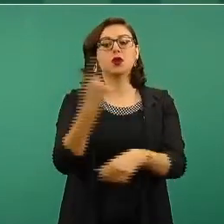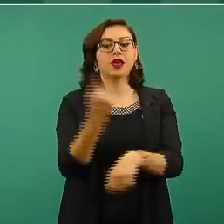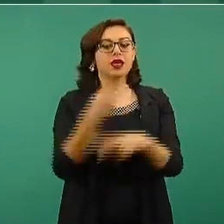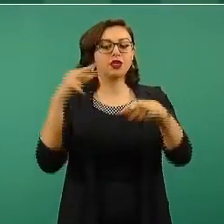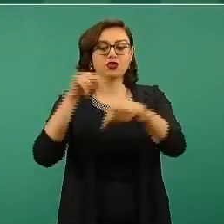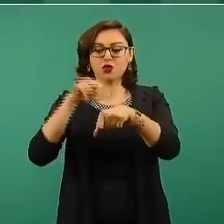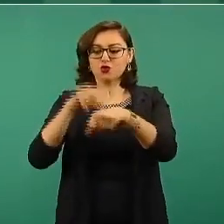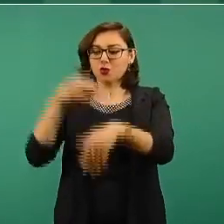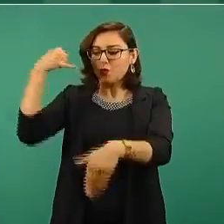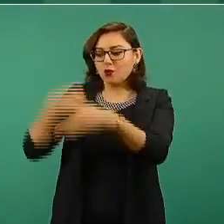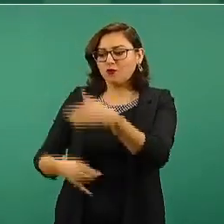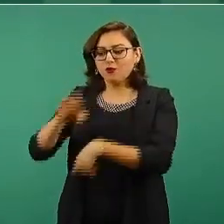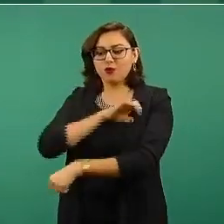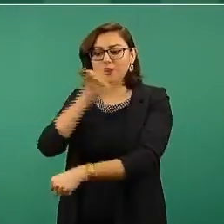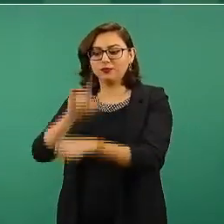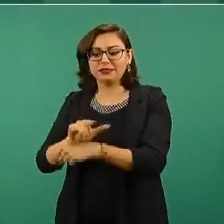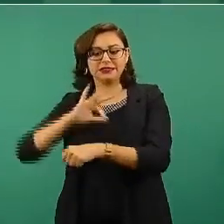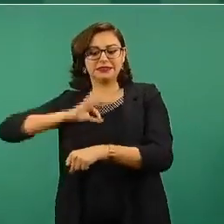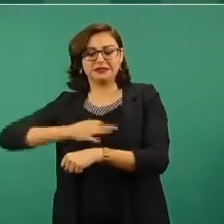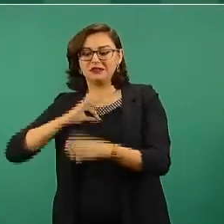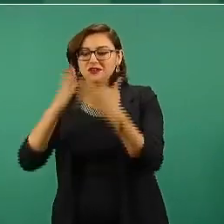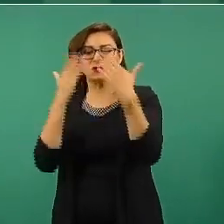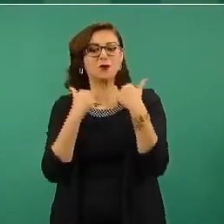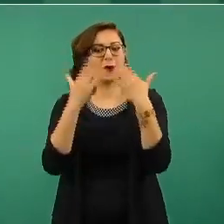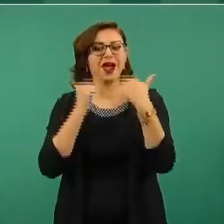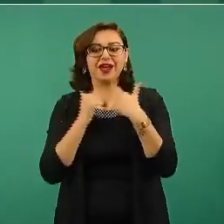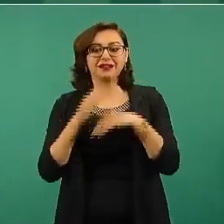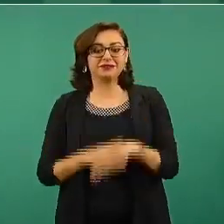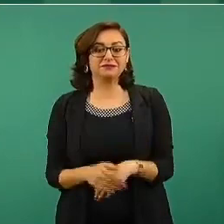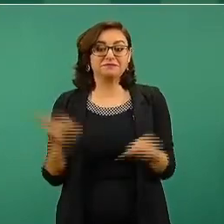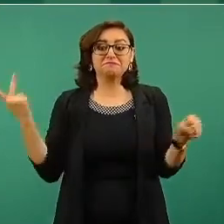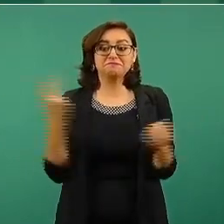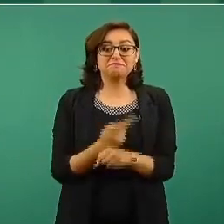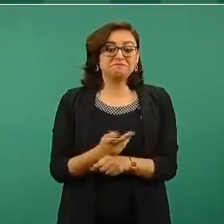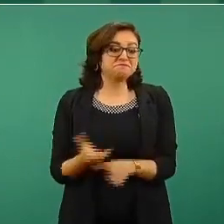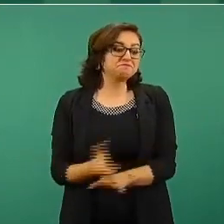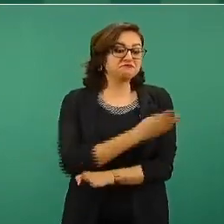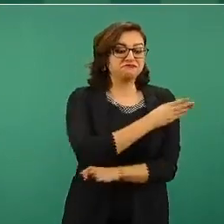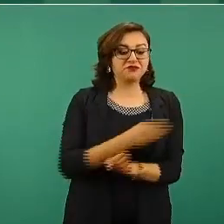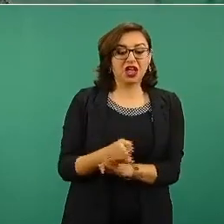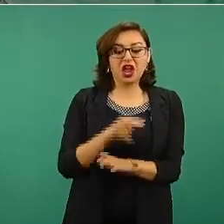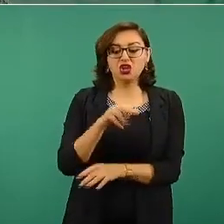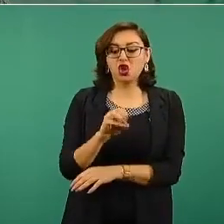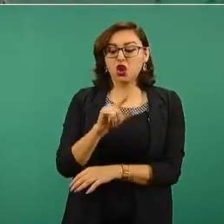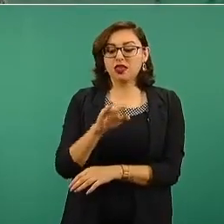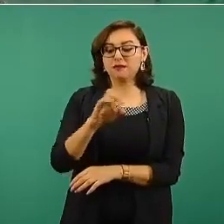especialistas. Durante todo el periodo neoliberal se abandonó la educación